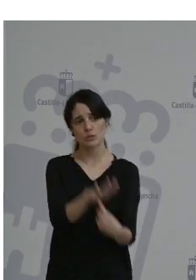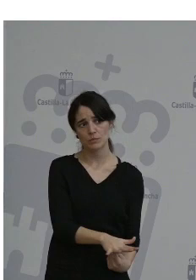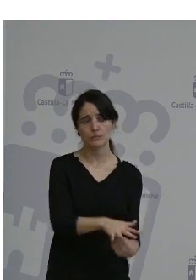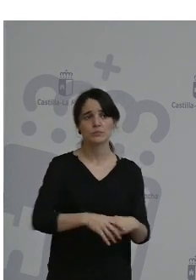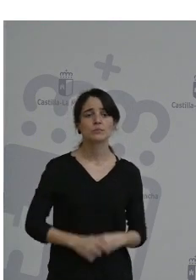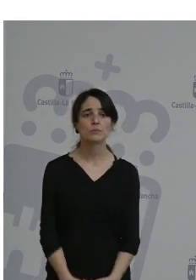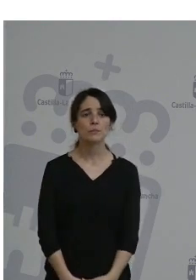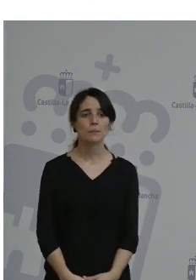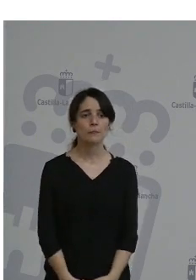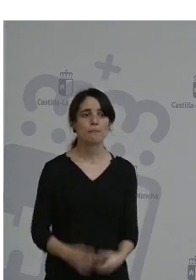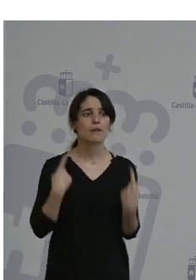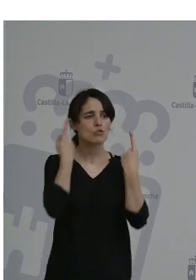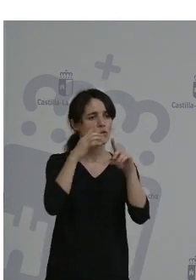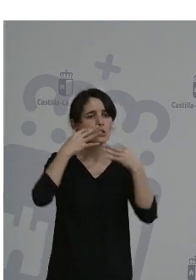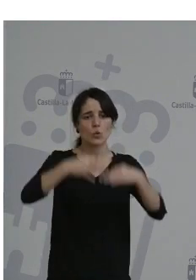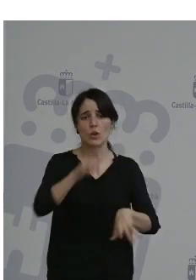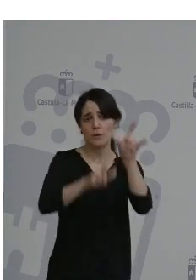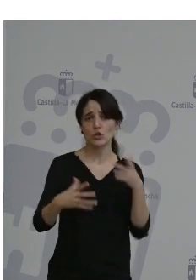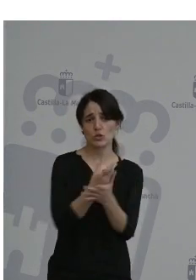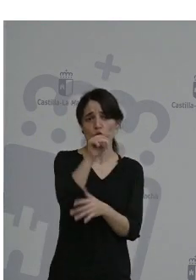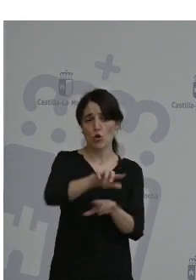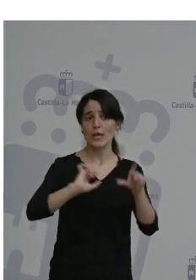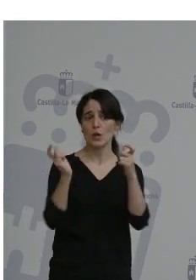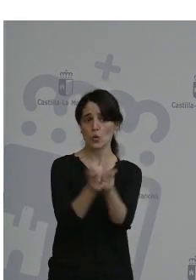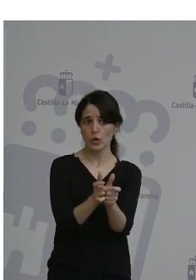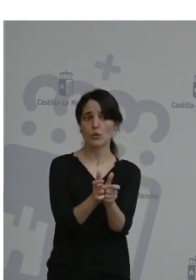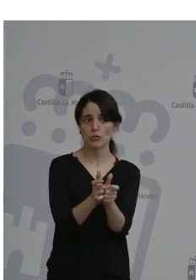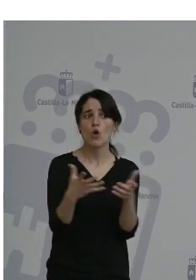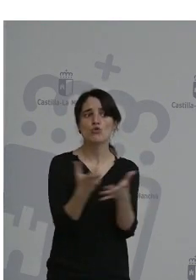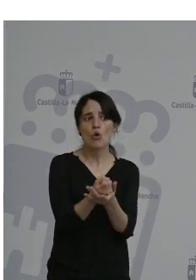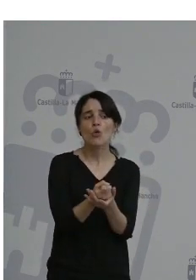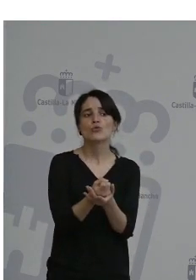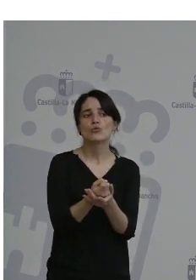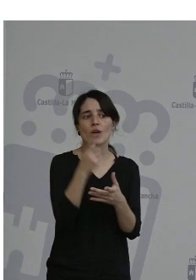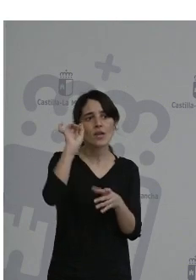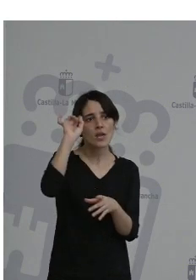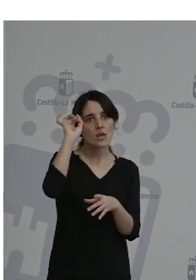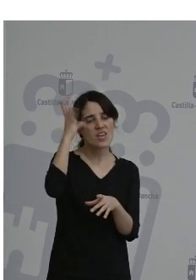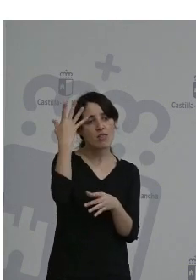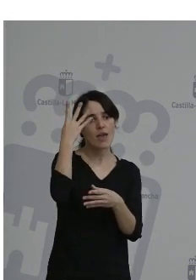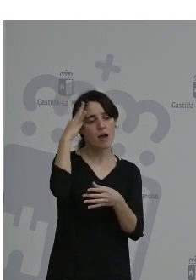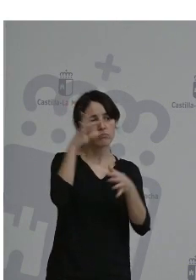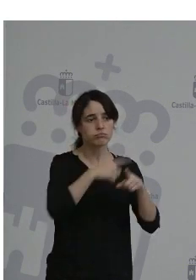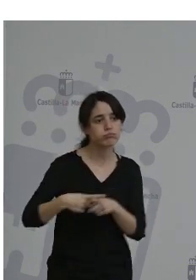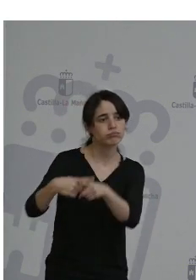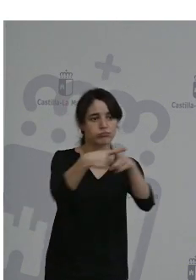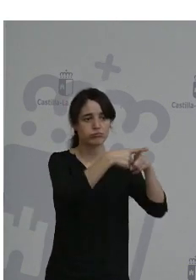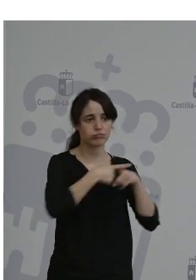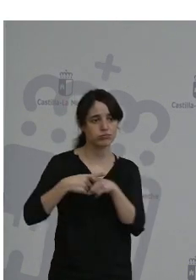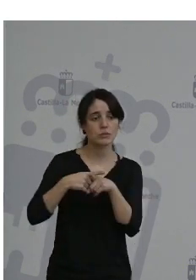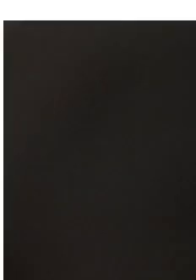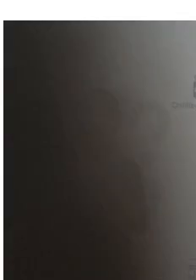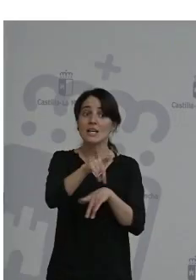estoy convencida de que todos los que estamos aquí reunidos compartimos la idea de que los avances en el disfrute de estos derechos